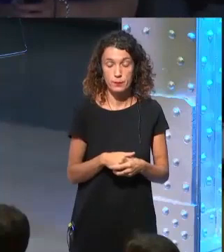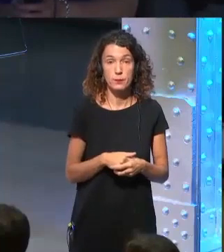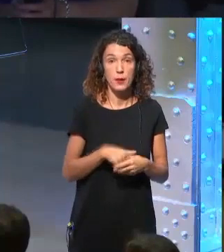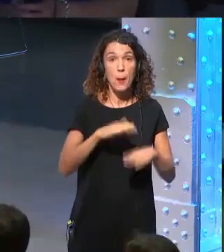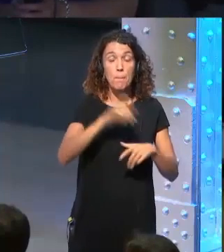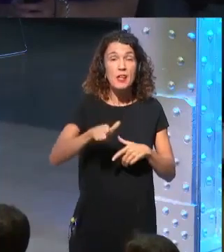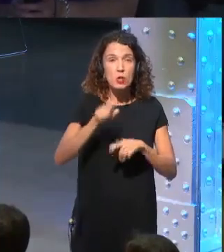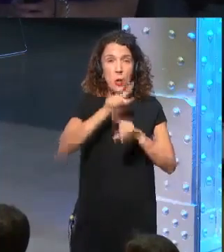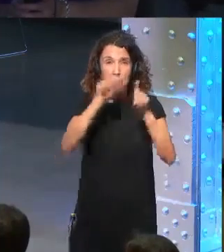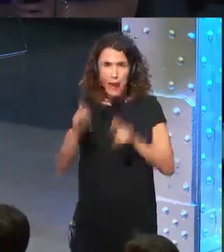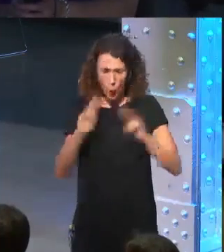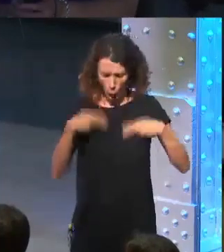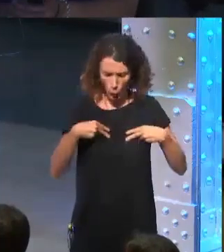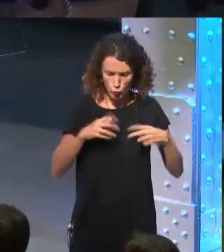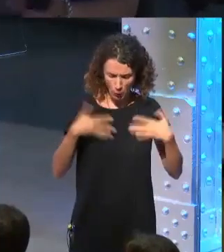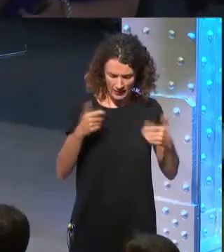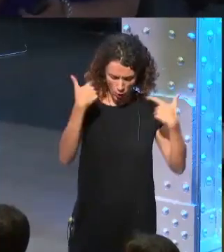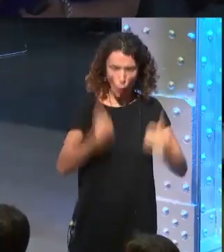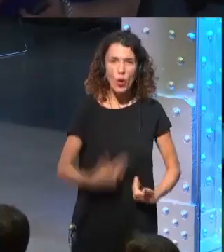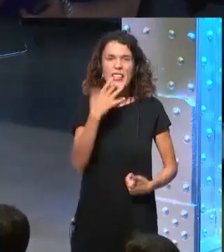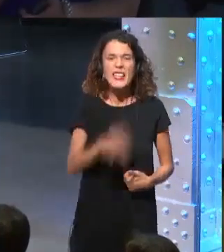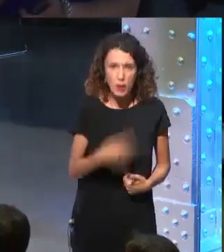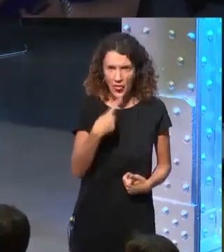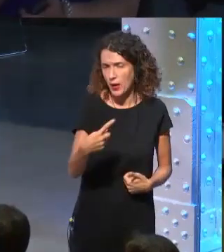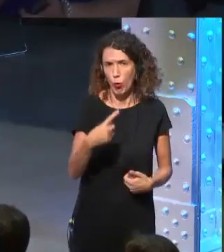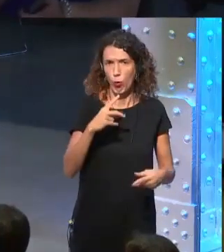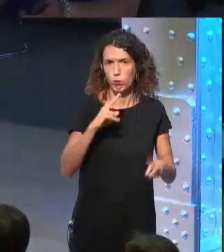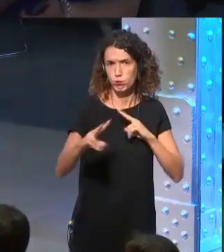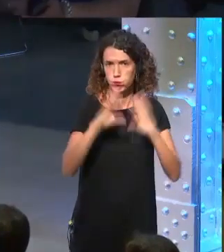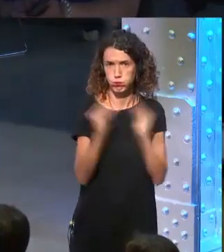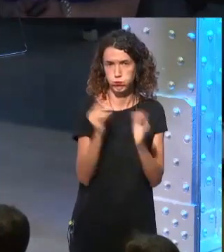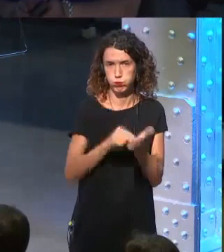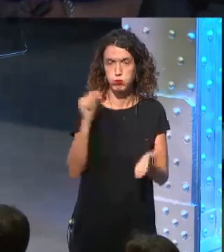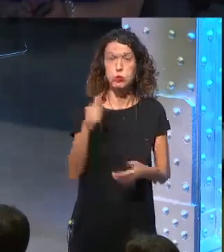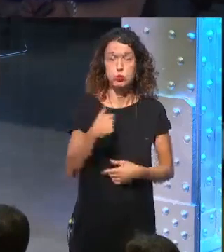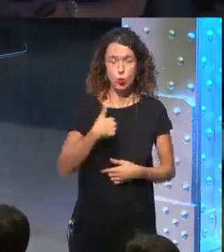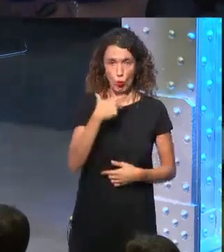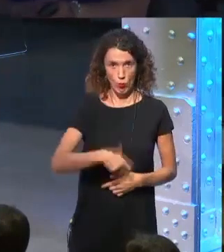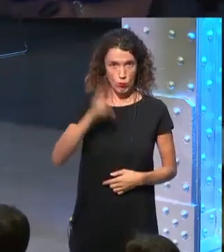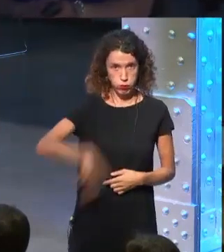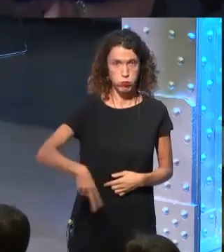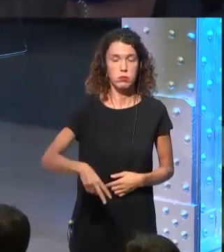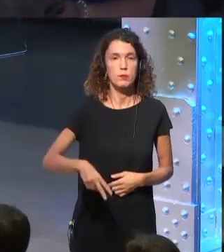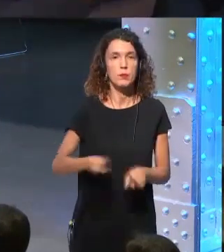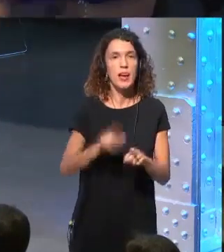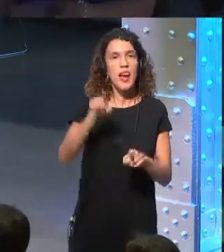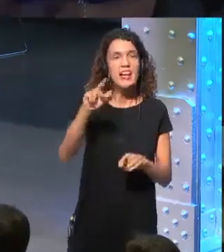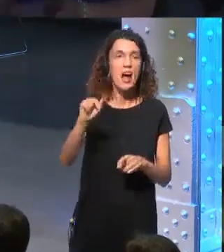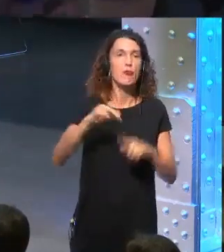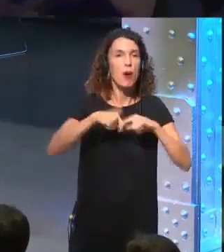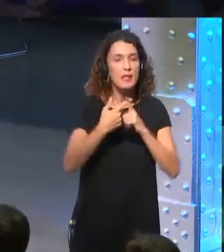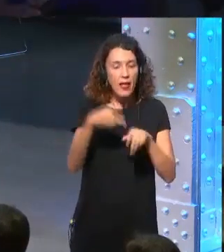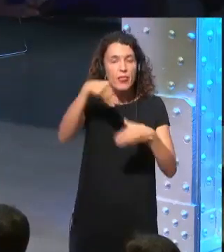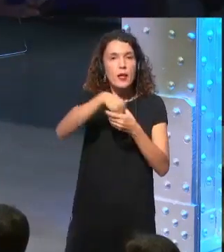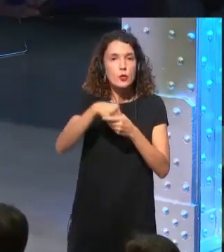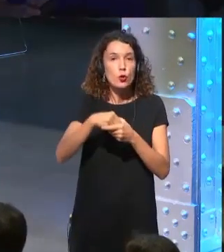nadie se pregunte con sorpresa quién soy, se lo diré brevemente. Yo soy el lar familiar de esta familia de